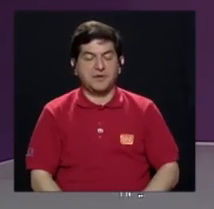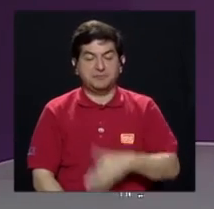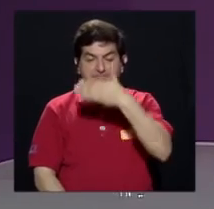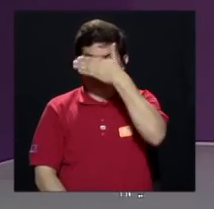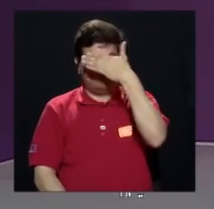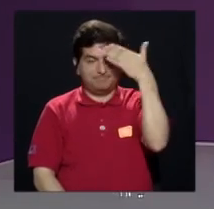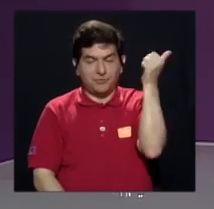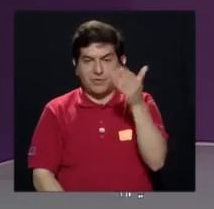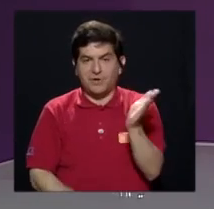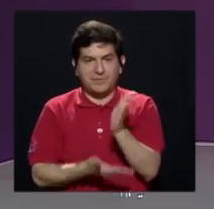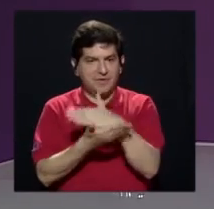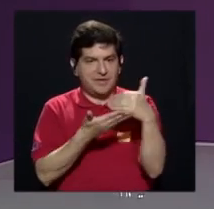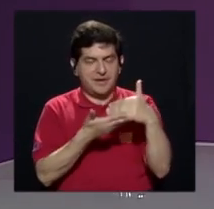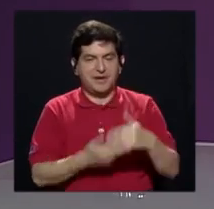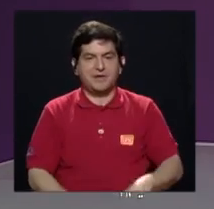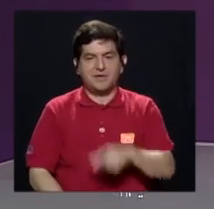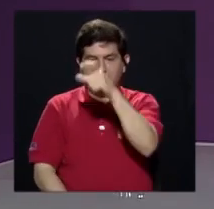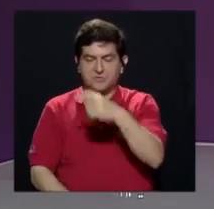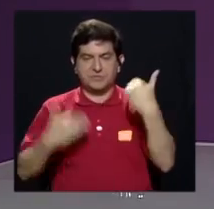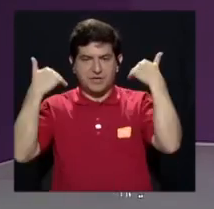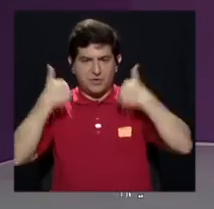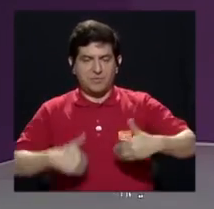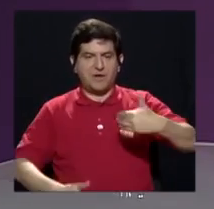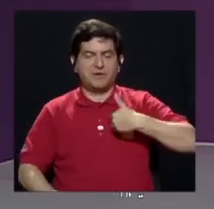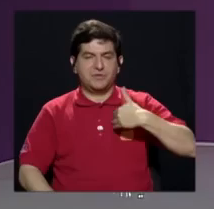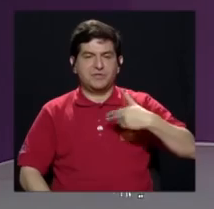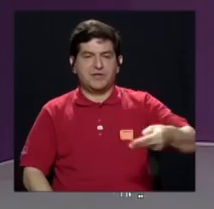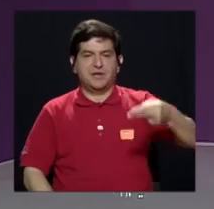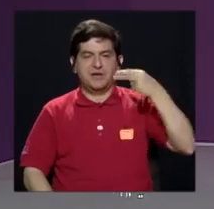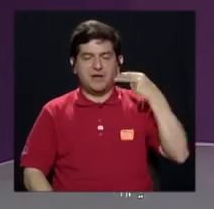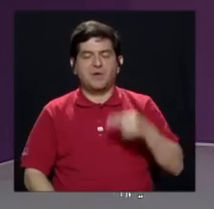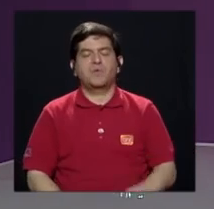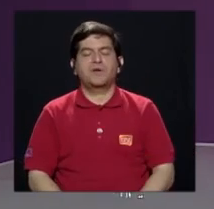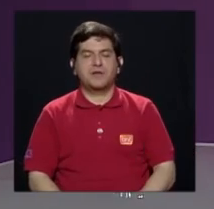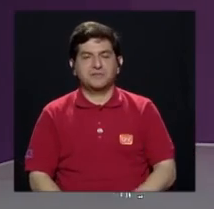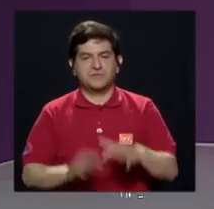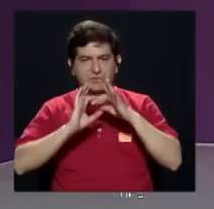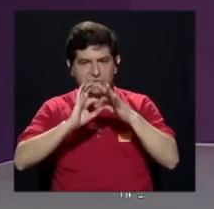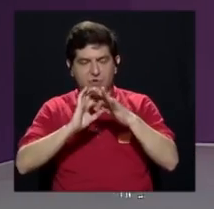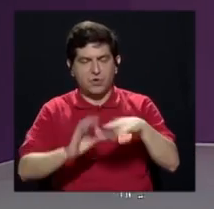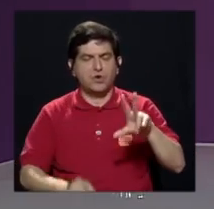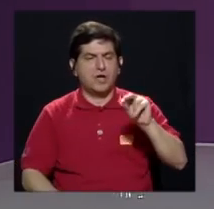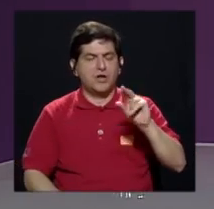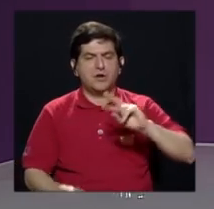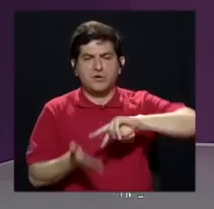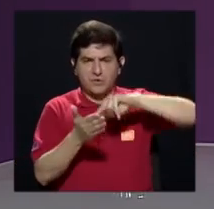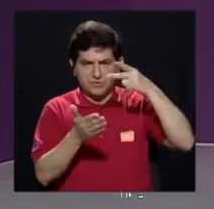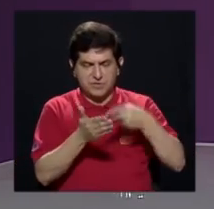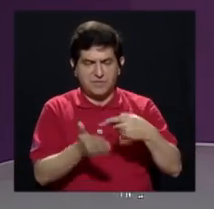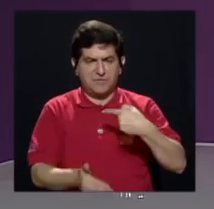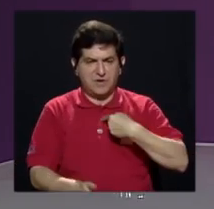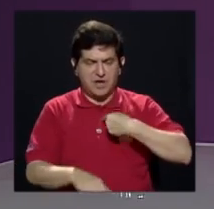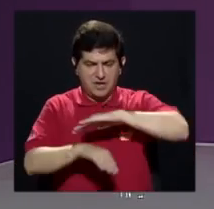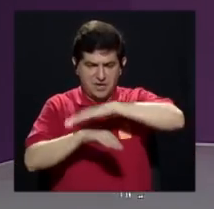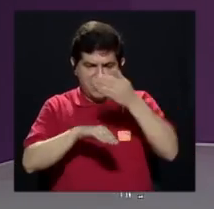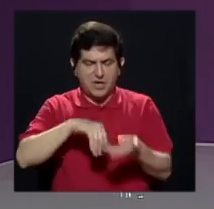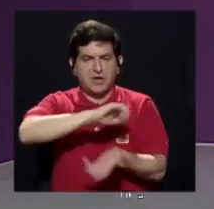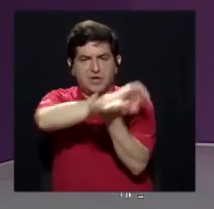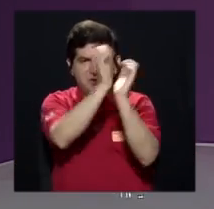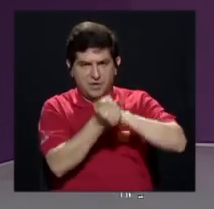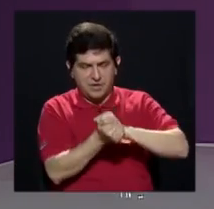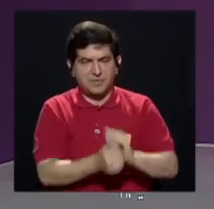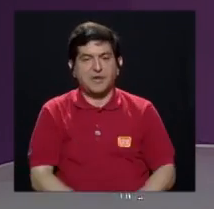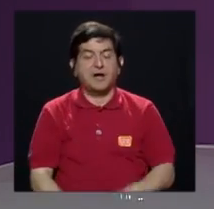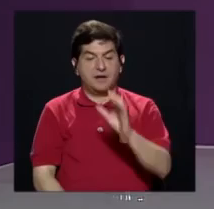olvidar y es que el ser humano tiene una historia sexual entonces no es porque estoy embarazada que yo voy a cambiar sino que hay muchas